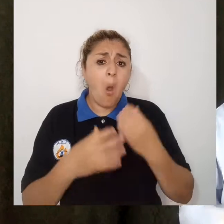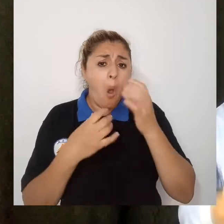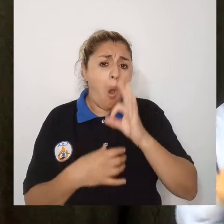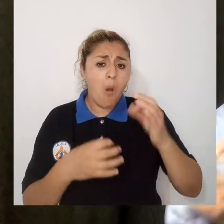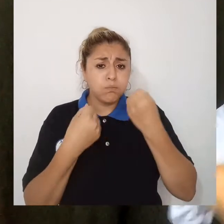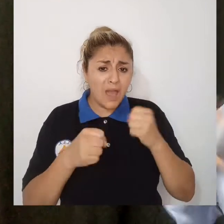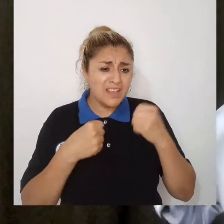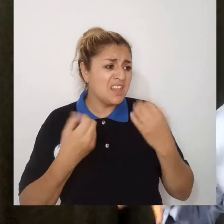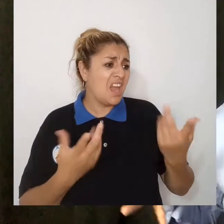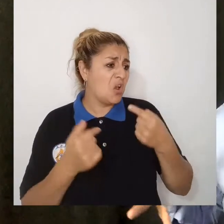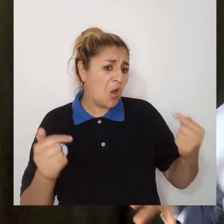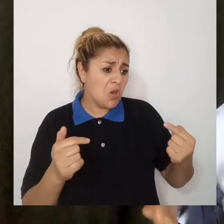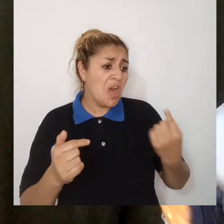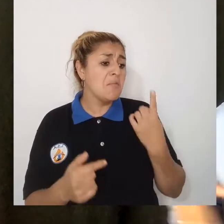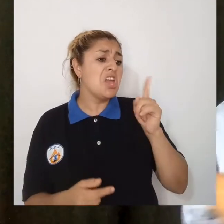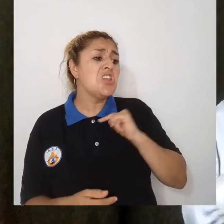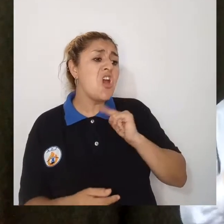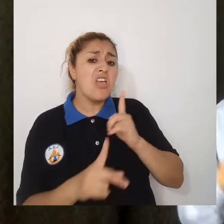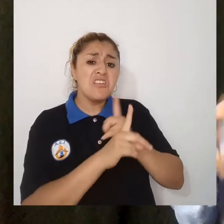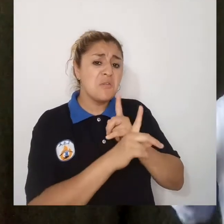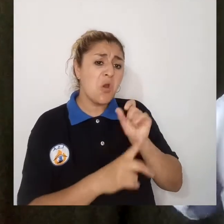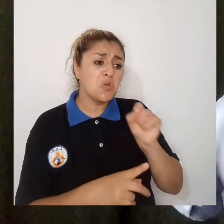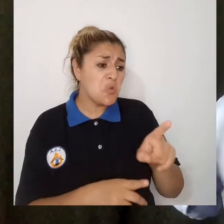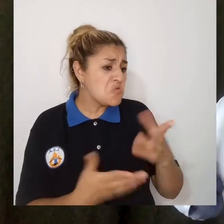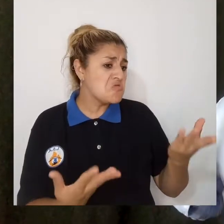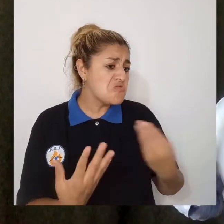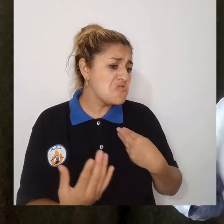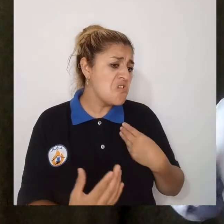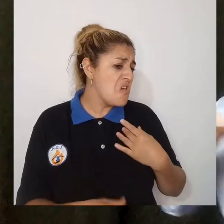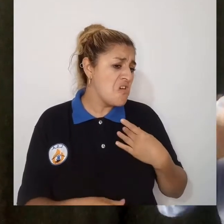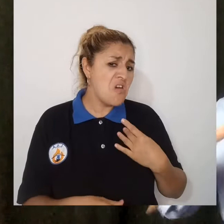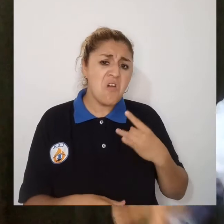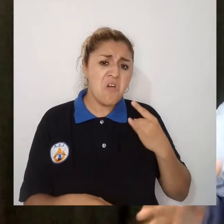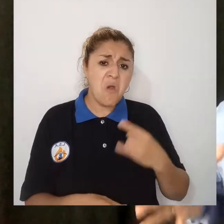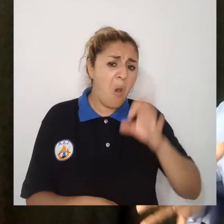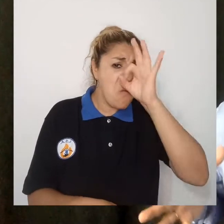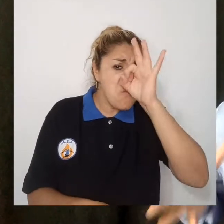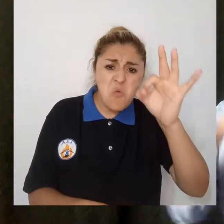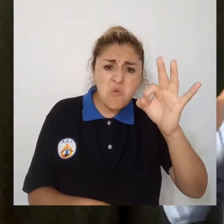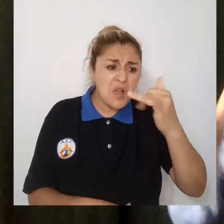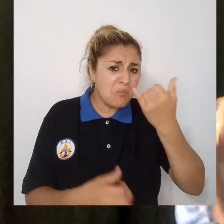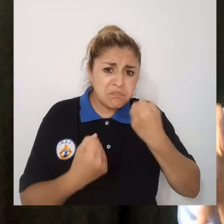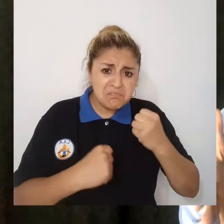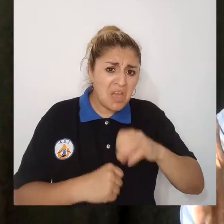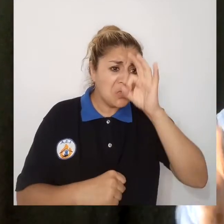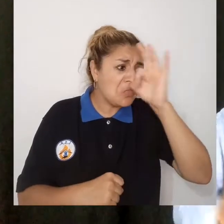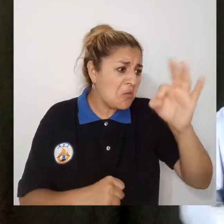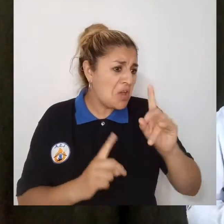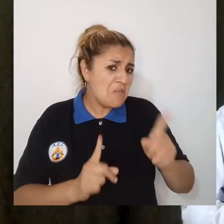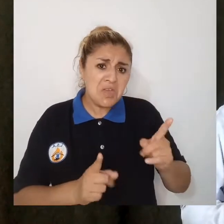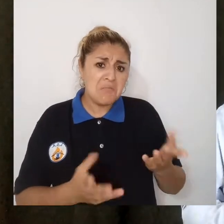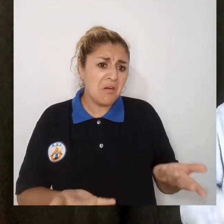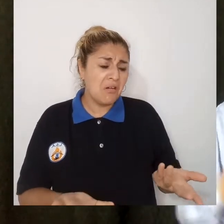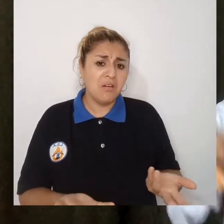comen beben jesús estaba en un gran banquete preparado por mateo